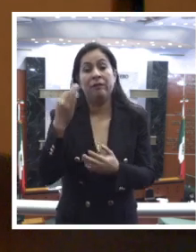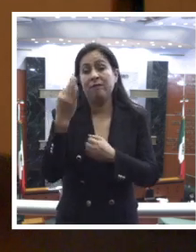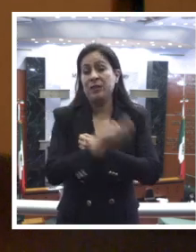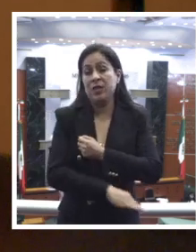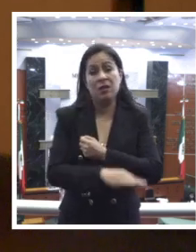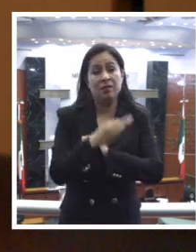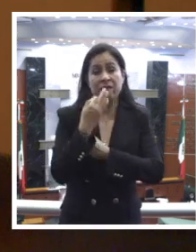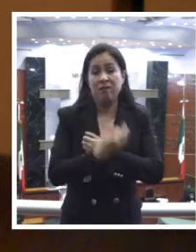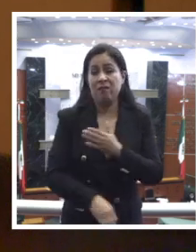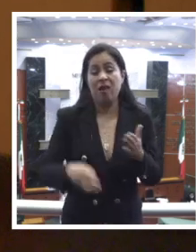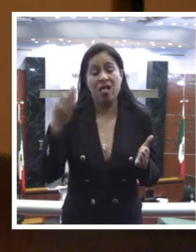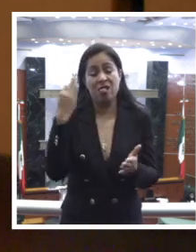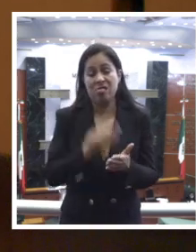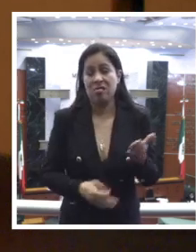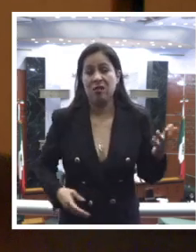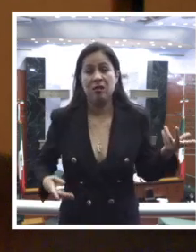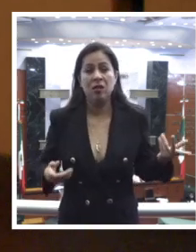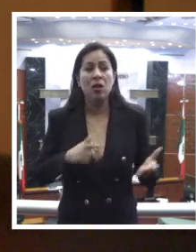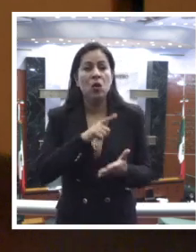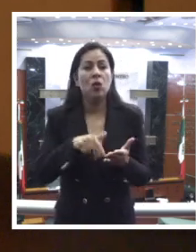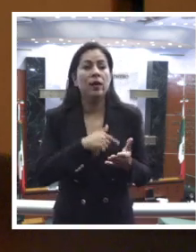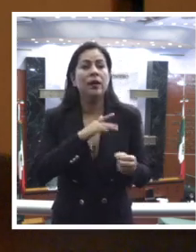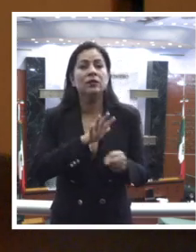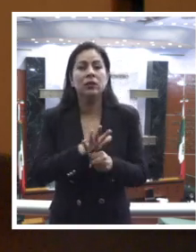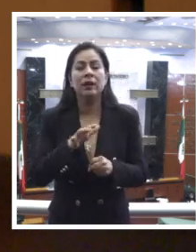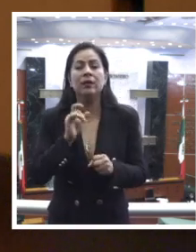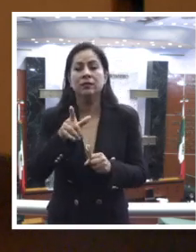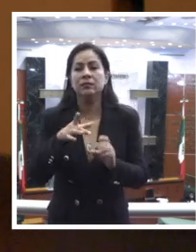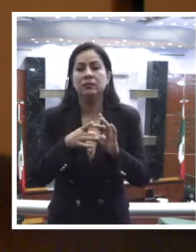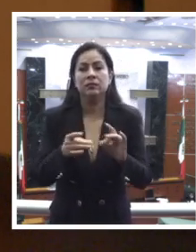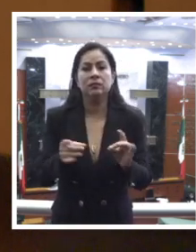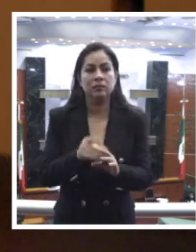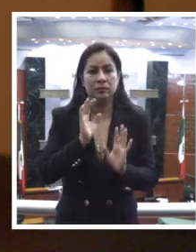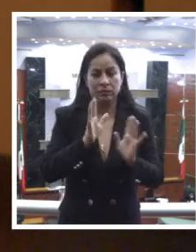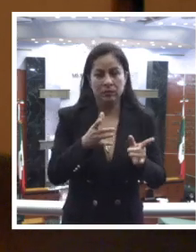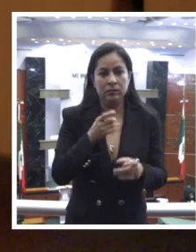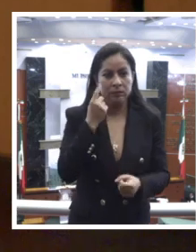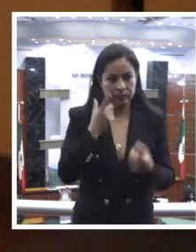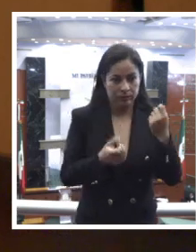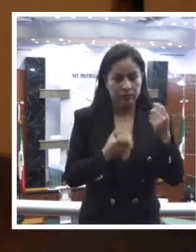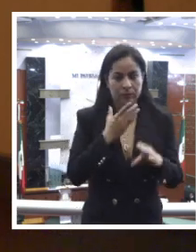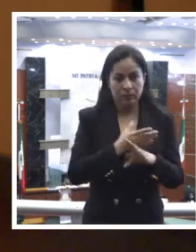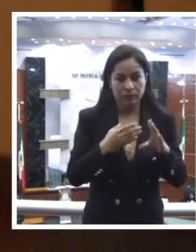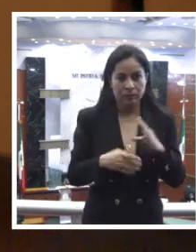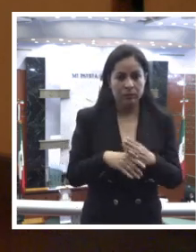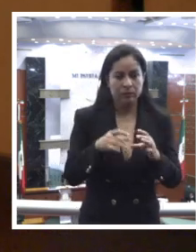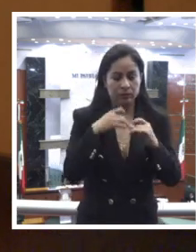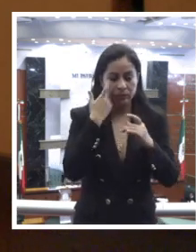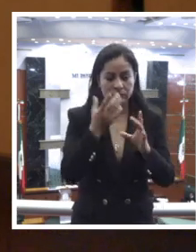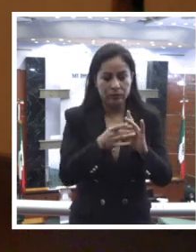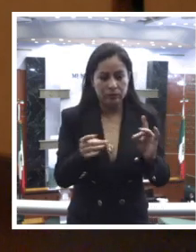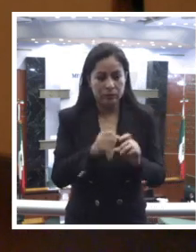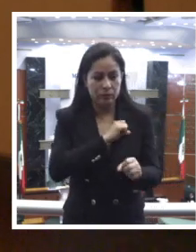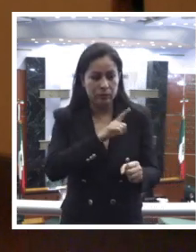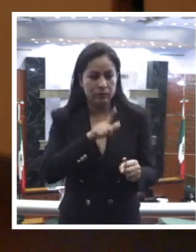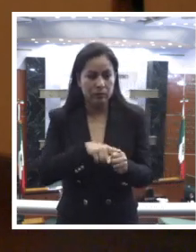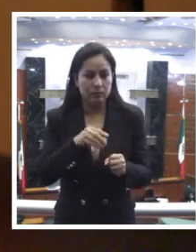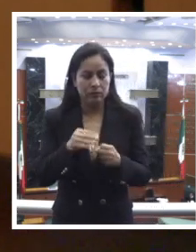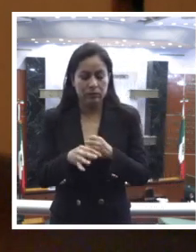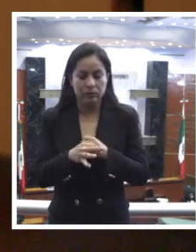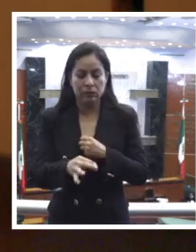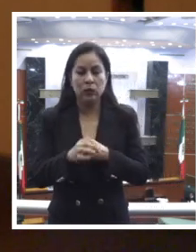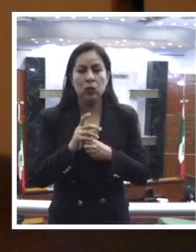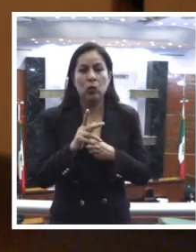pendiente. ¿Cuáles son estos lugares? Usted ha mencionado algunos casos. Quiero señalar el caso particular del municipio